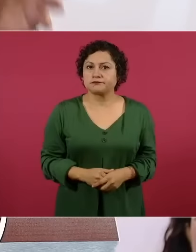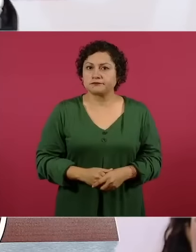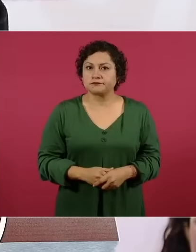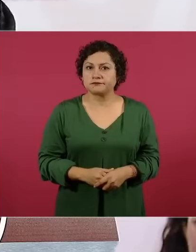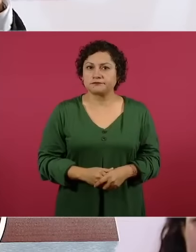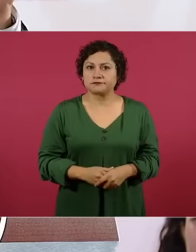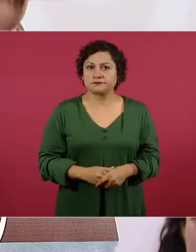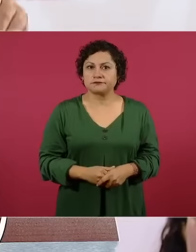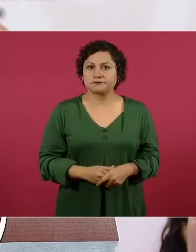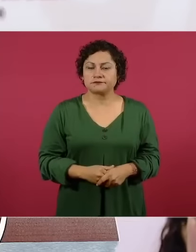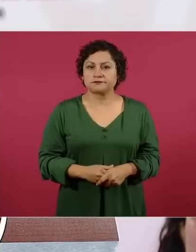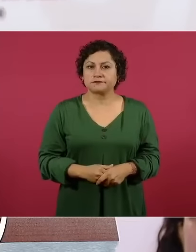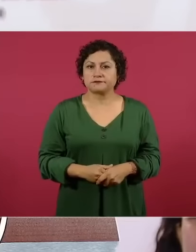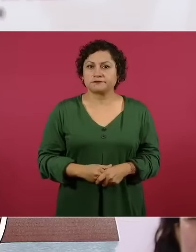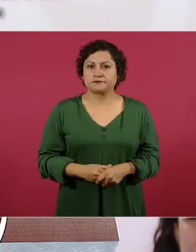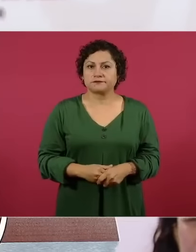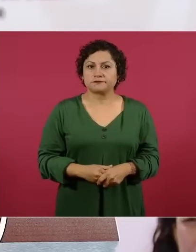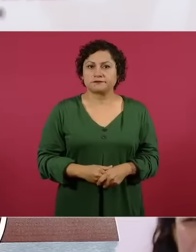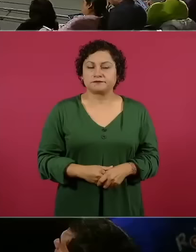Se